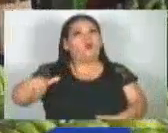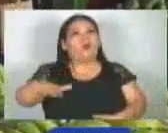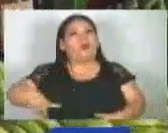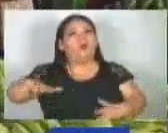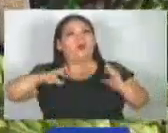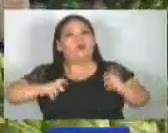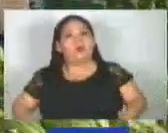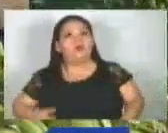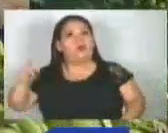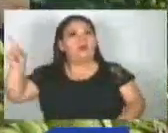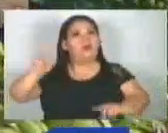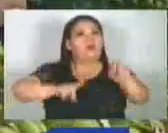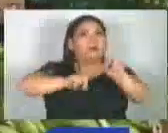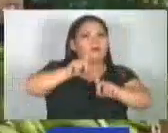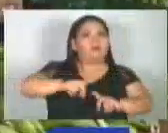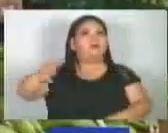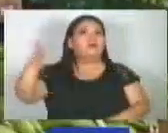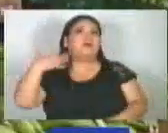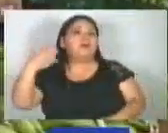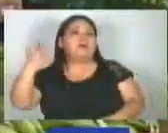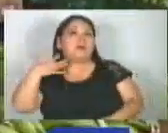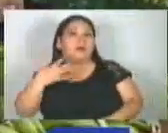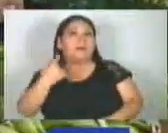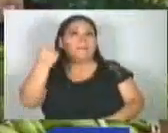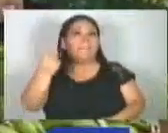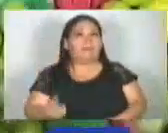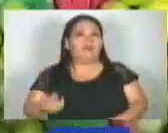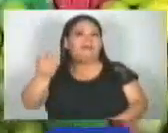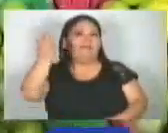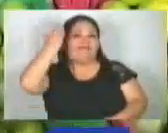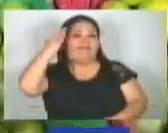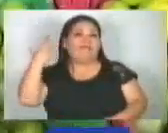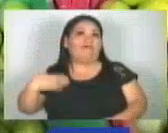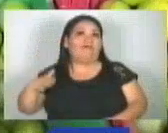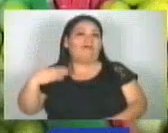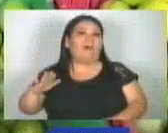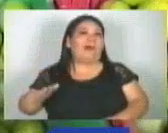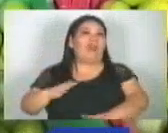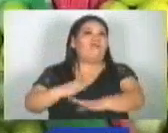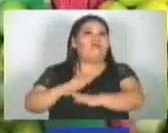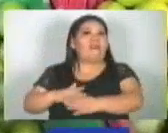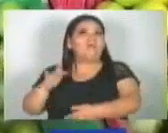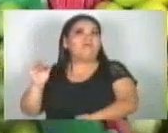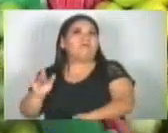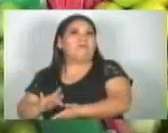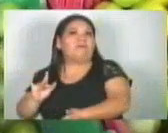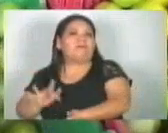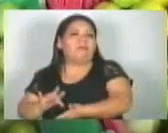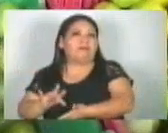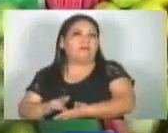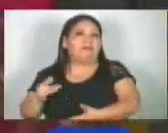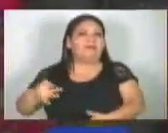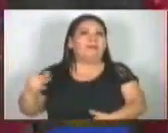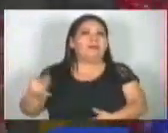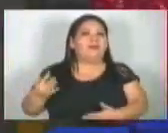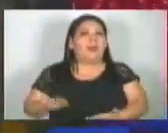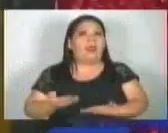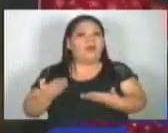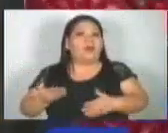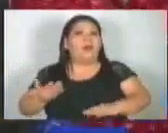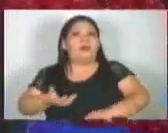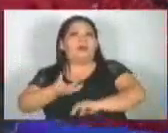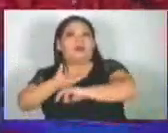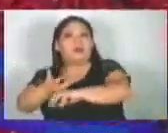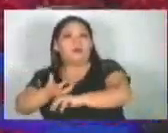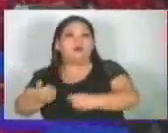en Santa Ana y San Miguel. Los expertos esperan que para evitar amaños de acaparamientos, se facilite transporte para